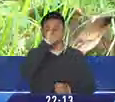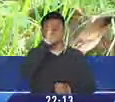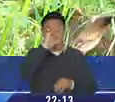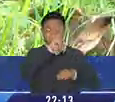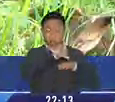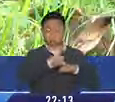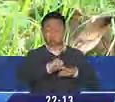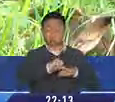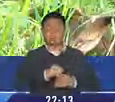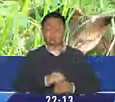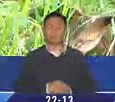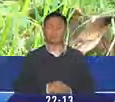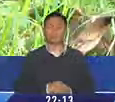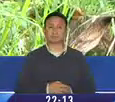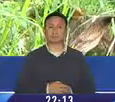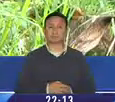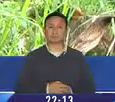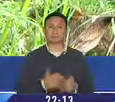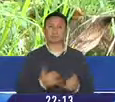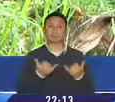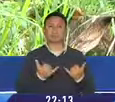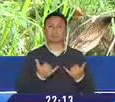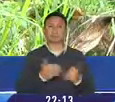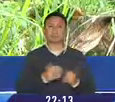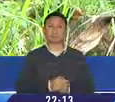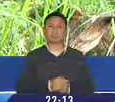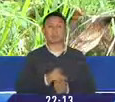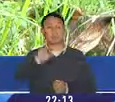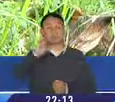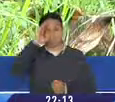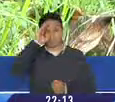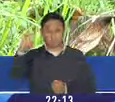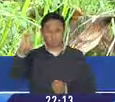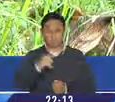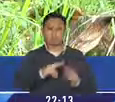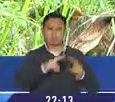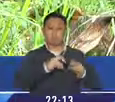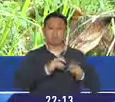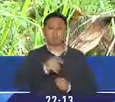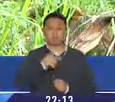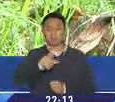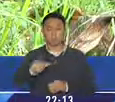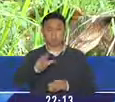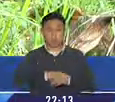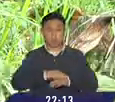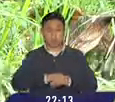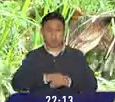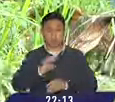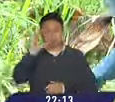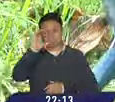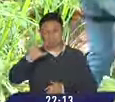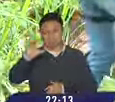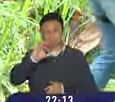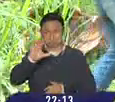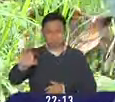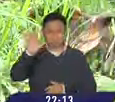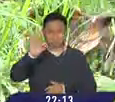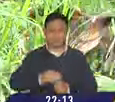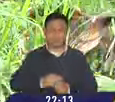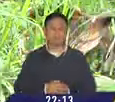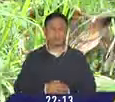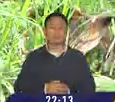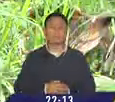para la necropsia de ley. Ahora toca a los investigadores dar con el paradero de los responsables de este crimen.